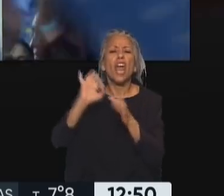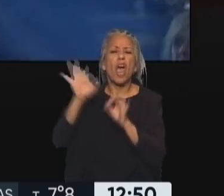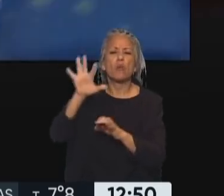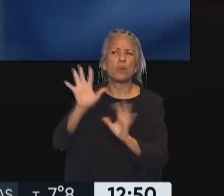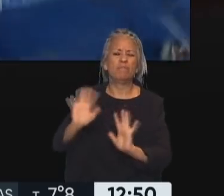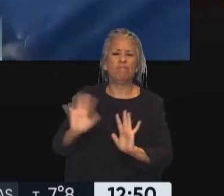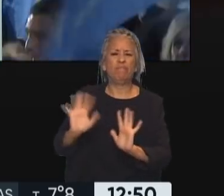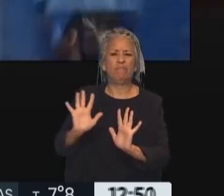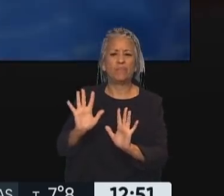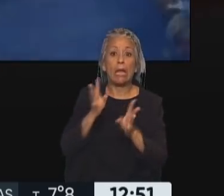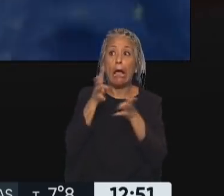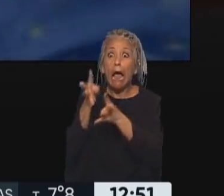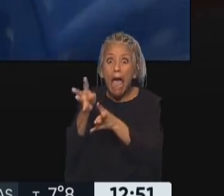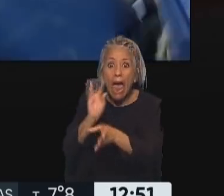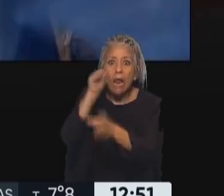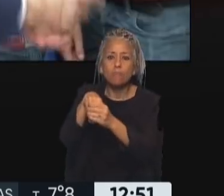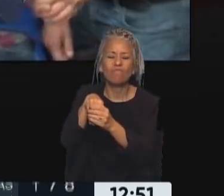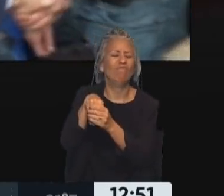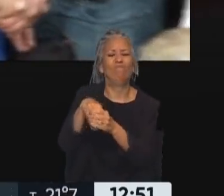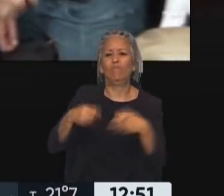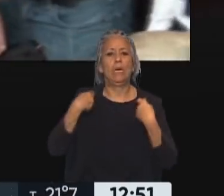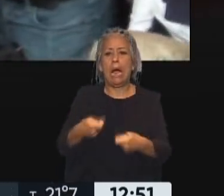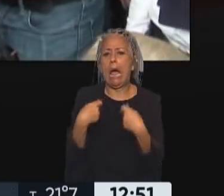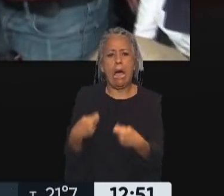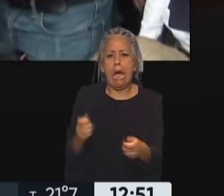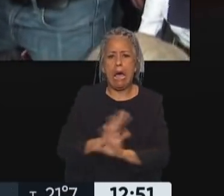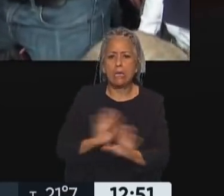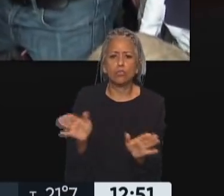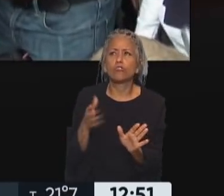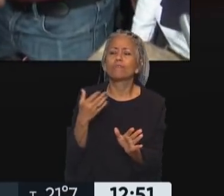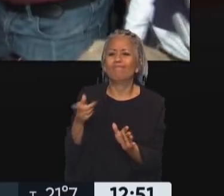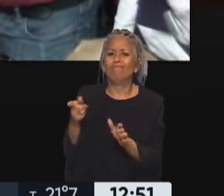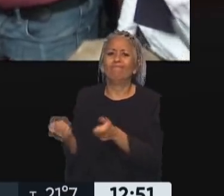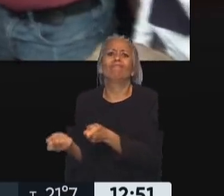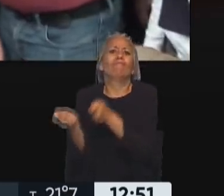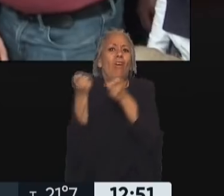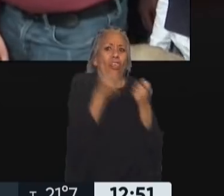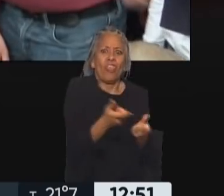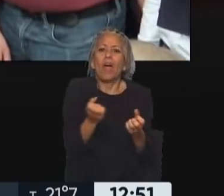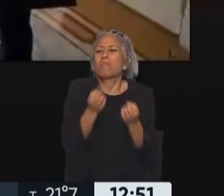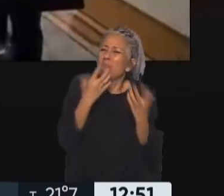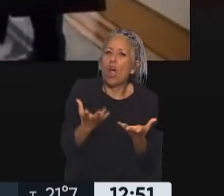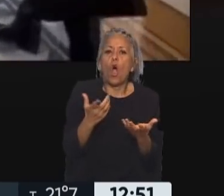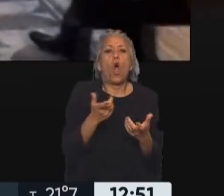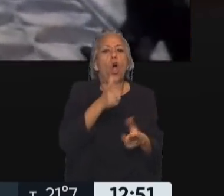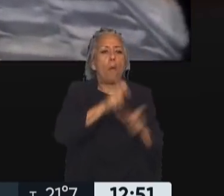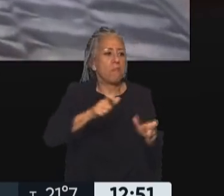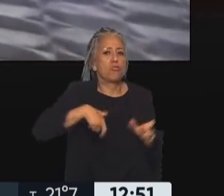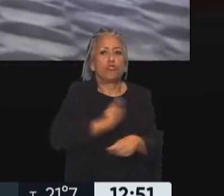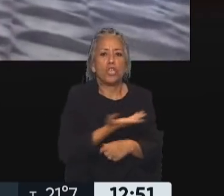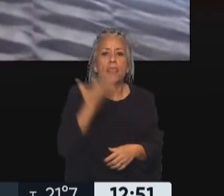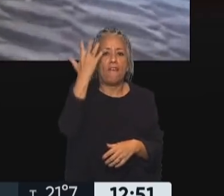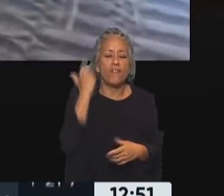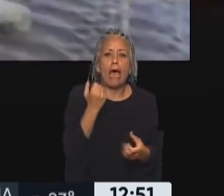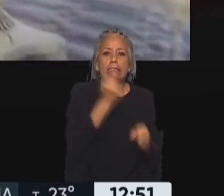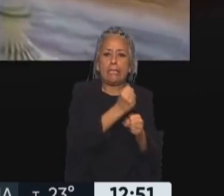meterse en guerras es un gasto que podría ser destinado a cuestiones sociales, cuestiones para mejorar el empleo, etc. Bueno,